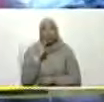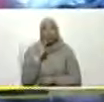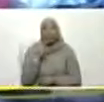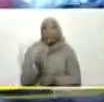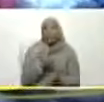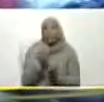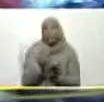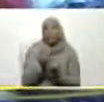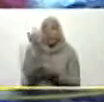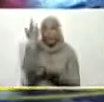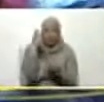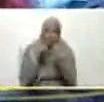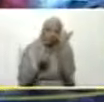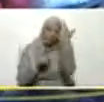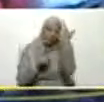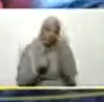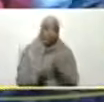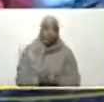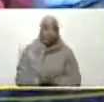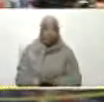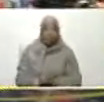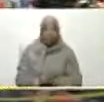siempre seremos Chávez.